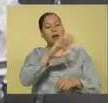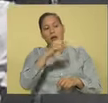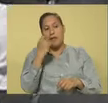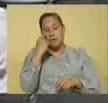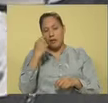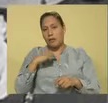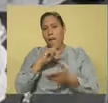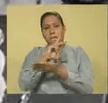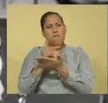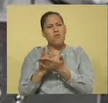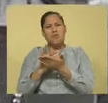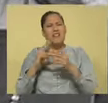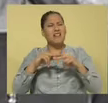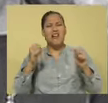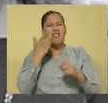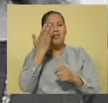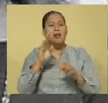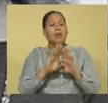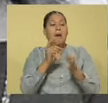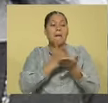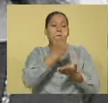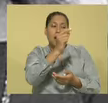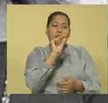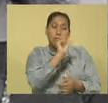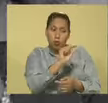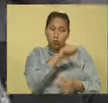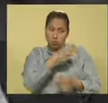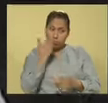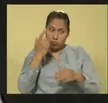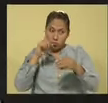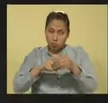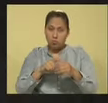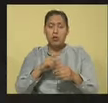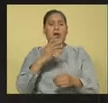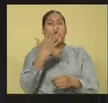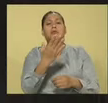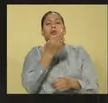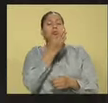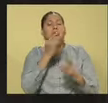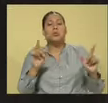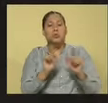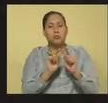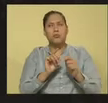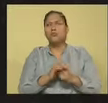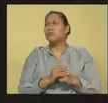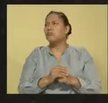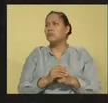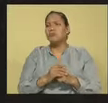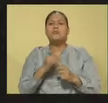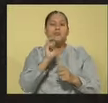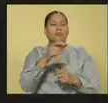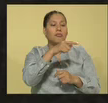programita que nadie quiere hacer porque pagamos muy poquito, pero es de 5 minutos. Y es